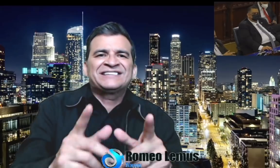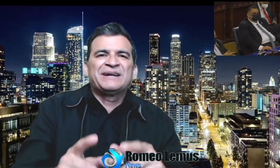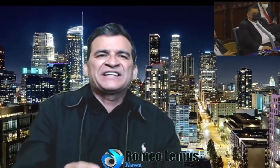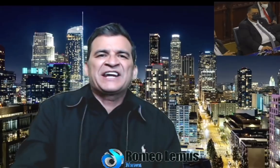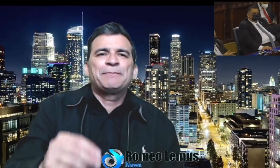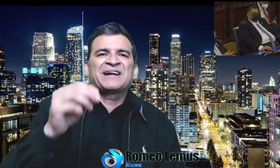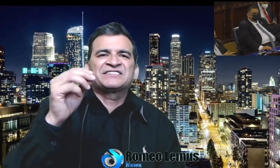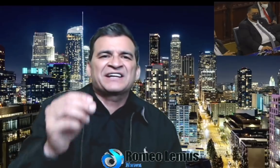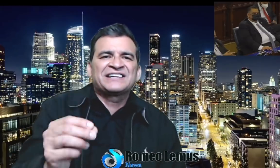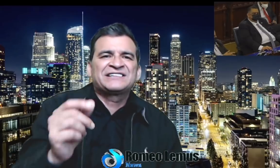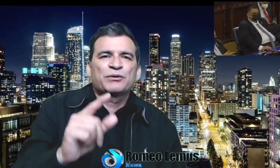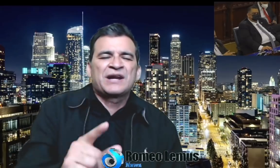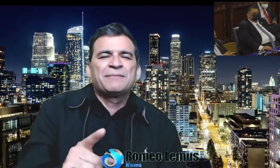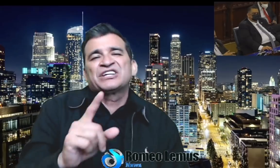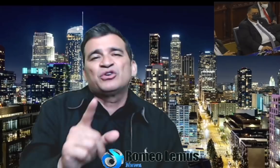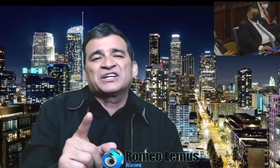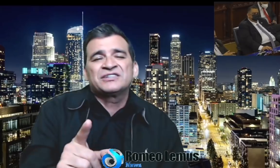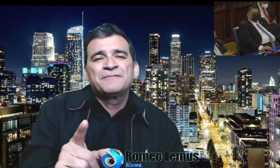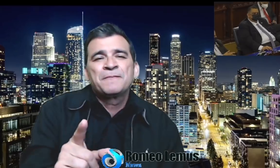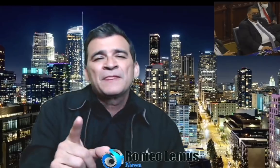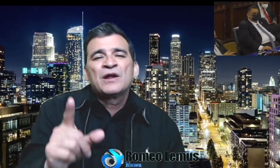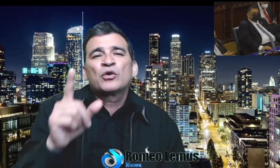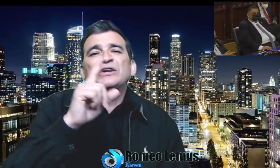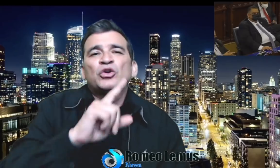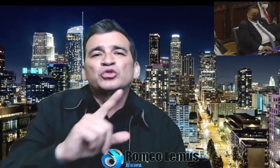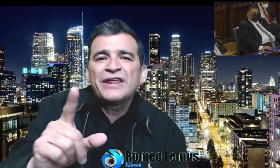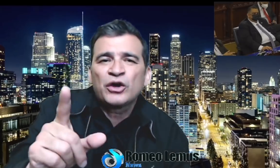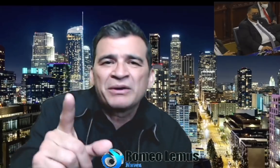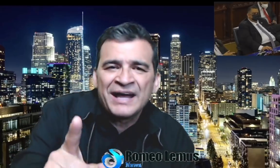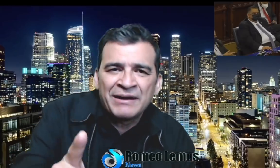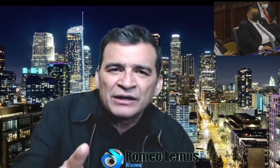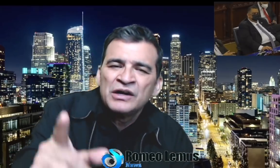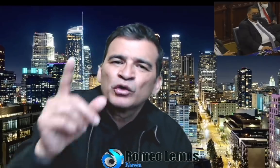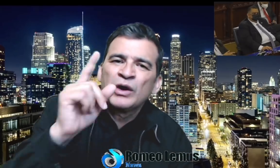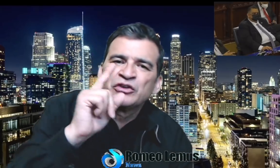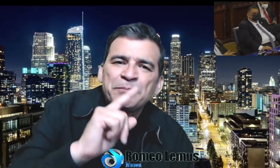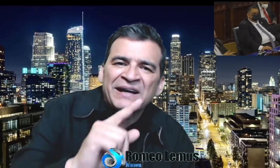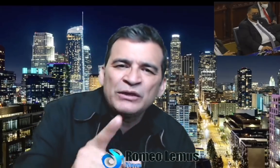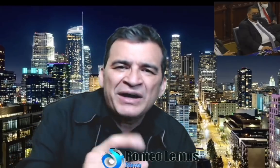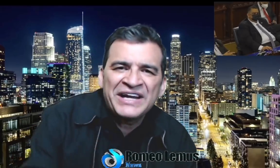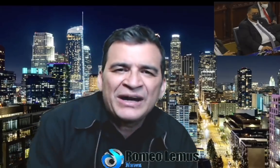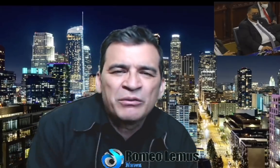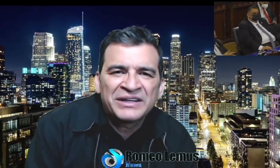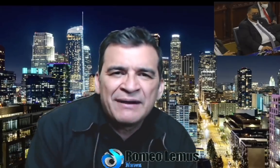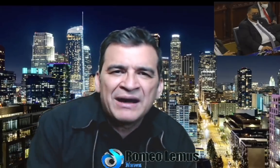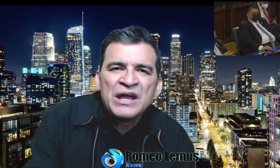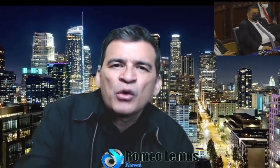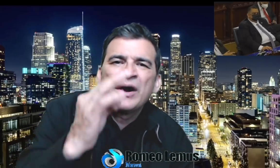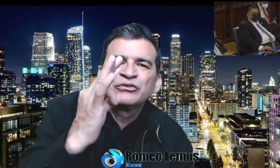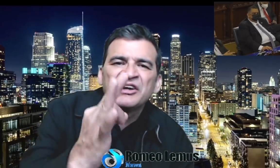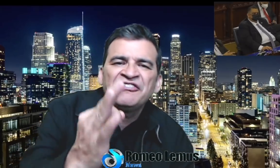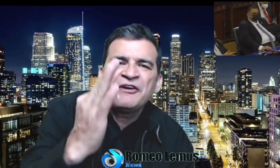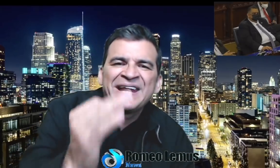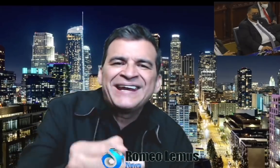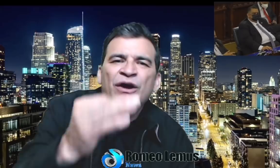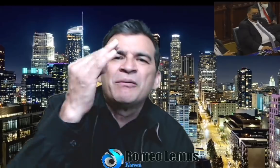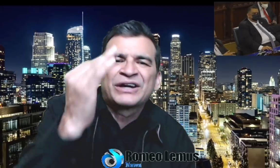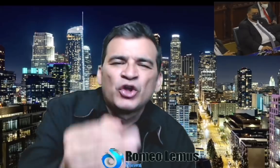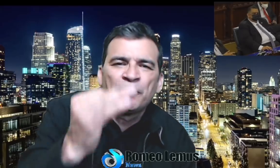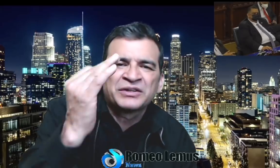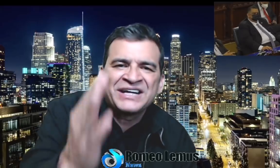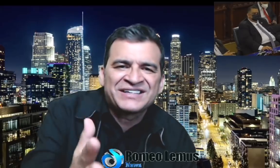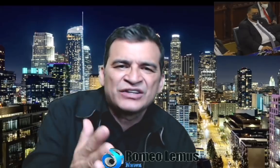cerrar este material para cerrar este programa señores cuando ustedes gobernaban cuando el partido arena gobernaba cuando el fmln